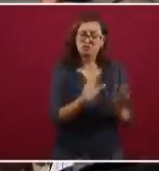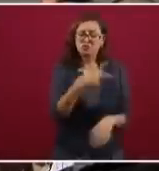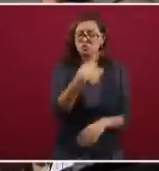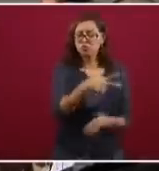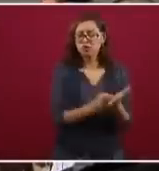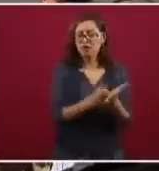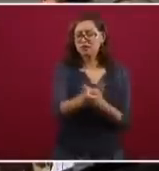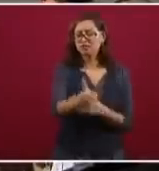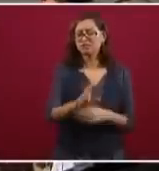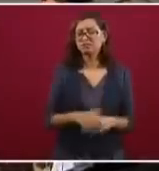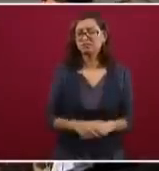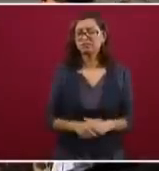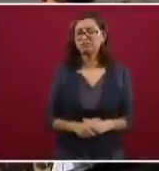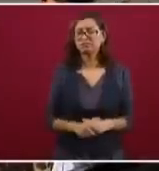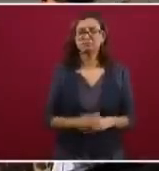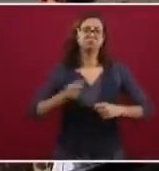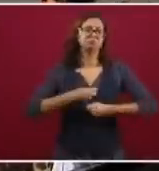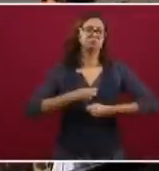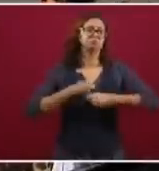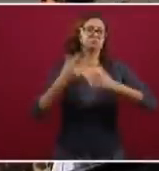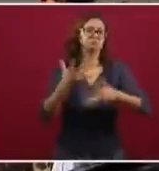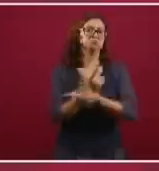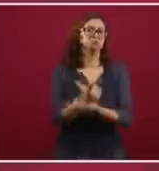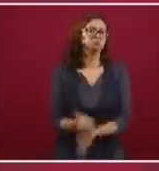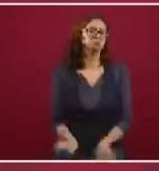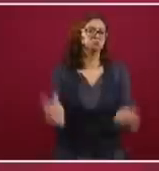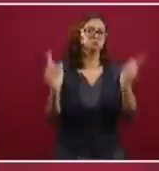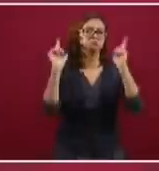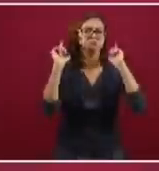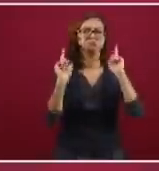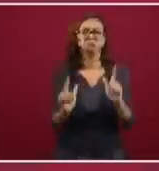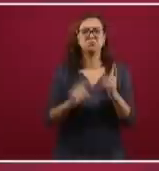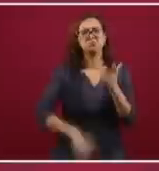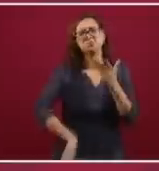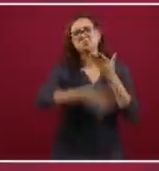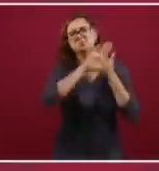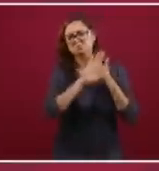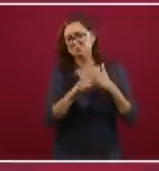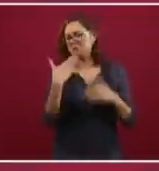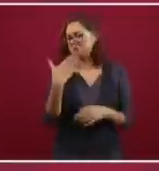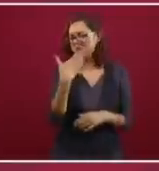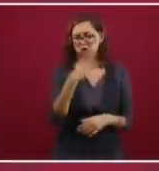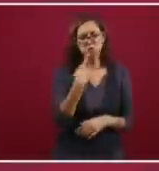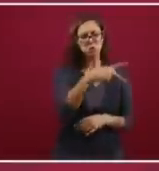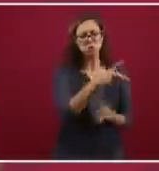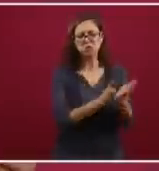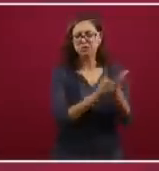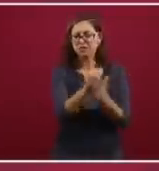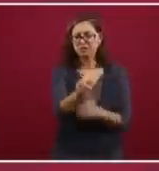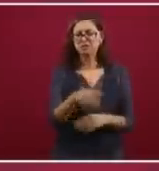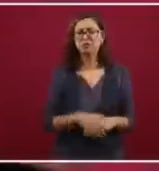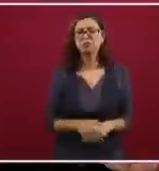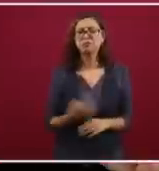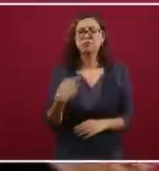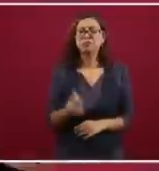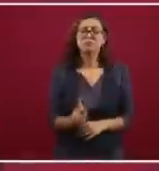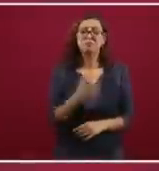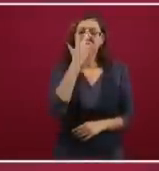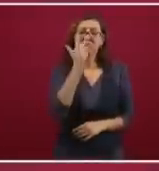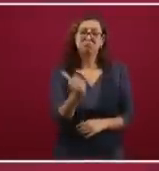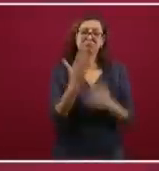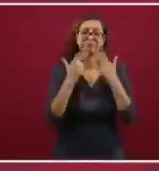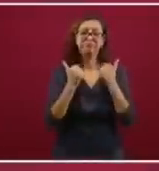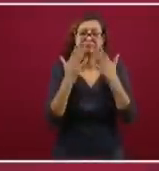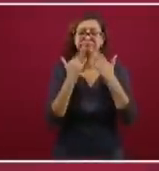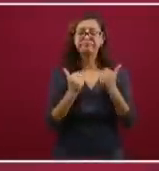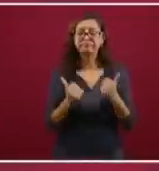derecho de expresarse, de manifestarse, de oponerse, nada más que pues no tienen razón.